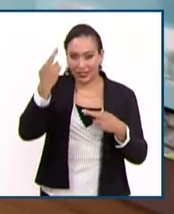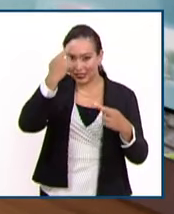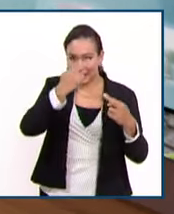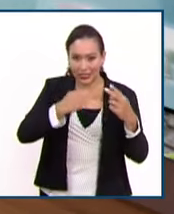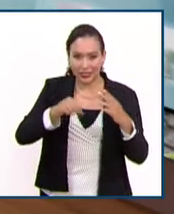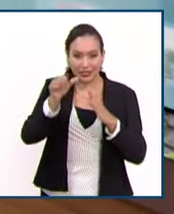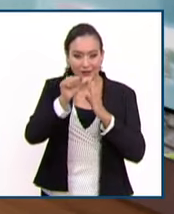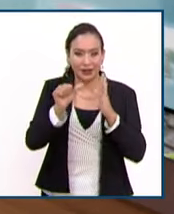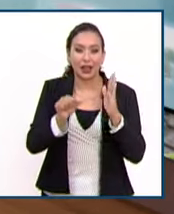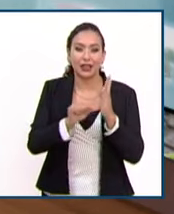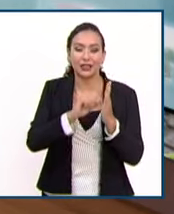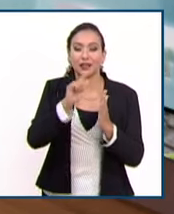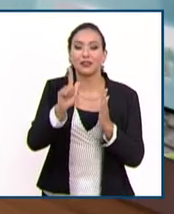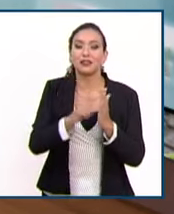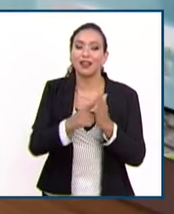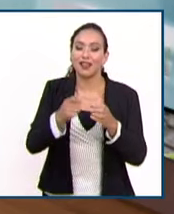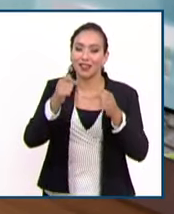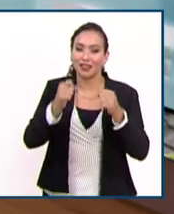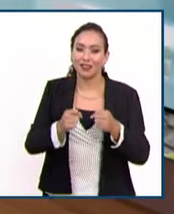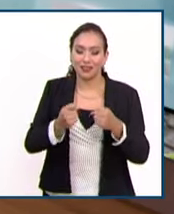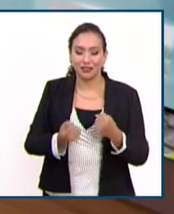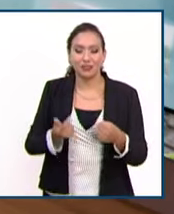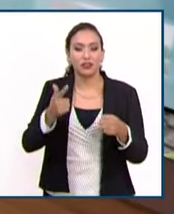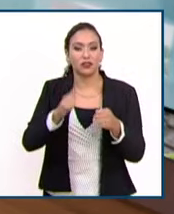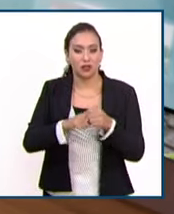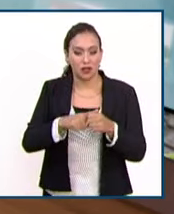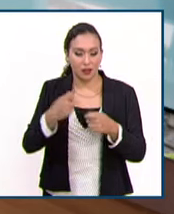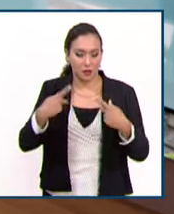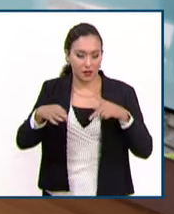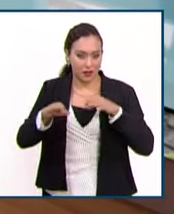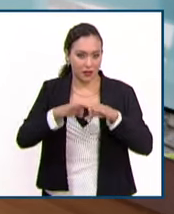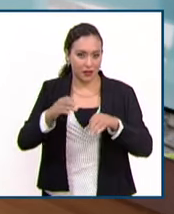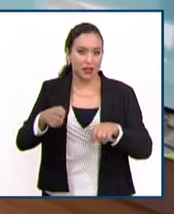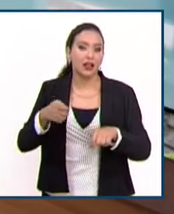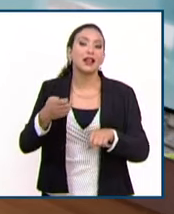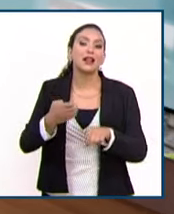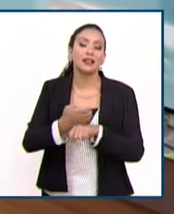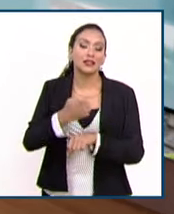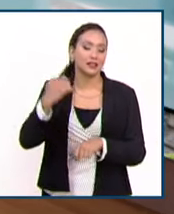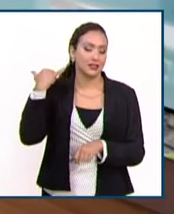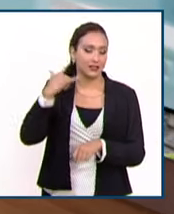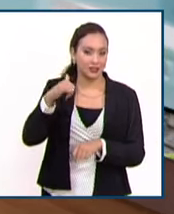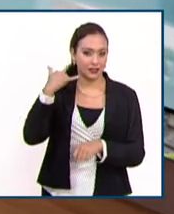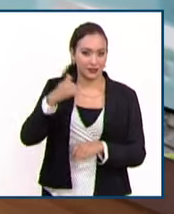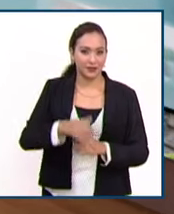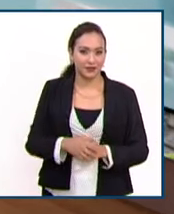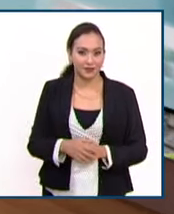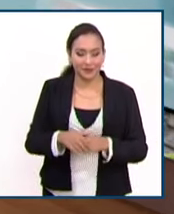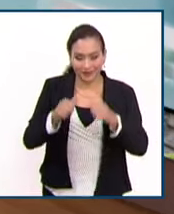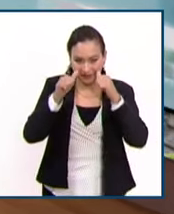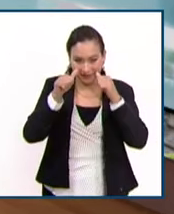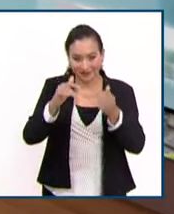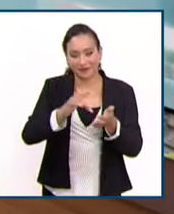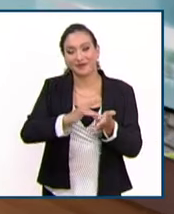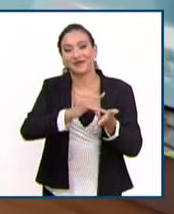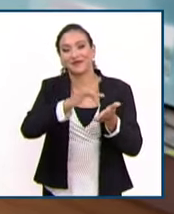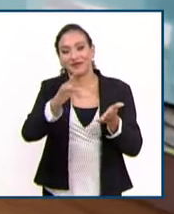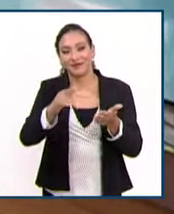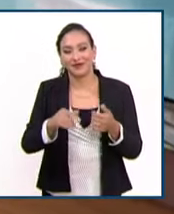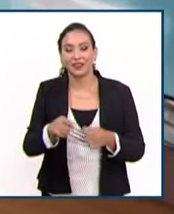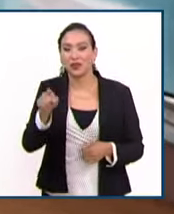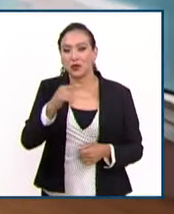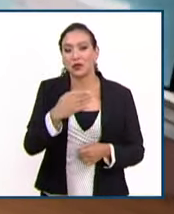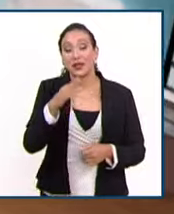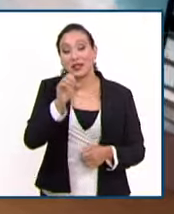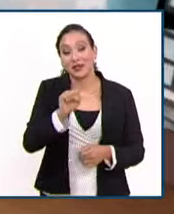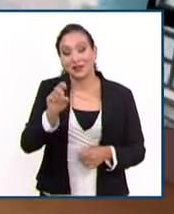diversos artículos de la Ley de Seguridad Social de los Trabajadores del Estado de Yucatán. Gracias por su atención, que tenga un